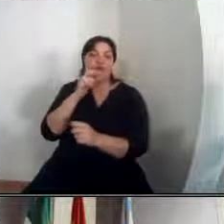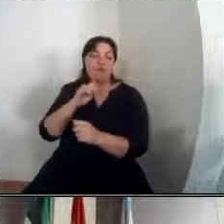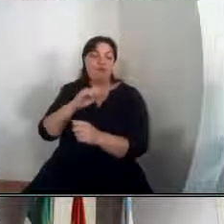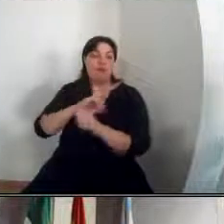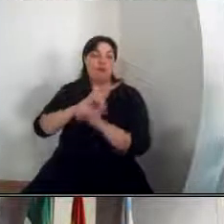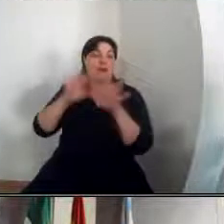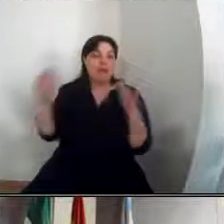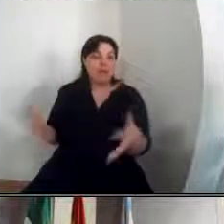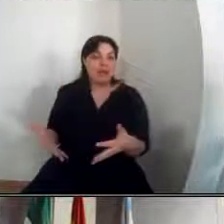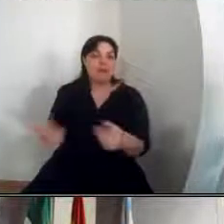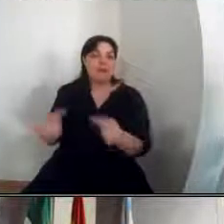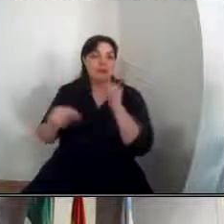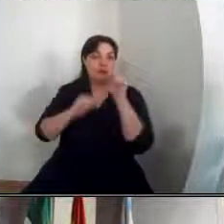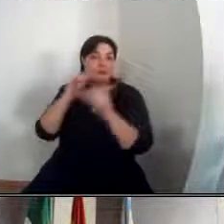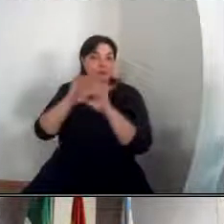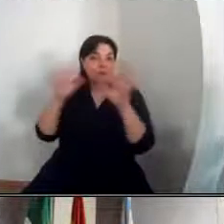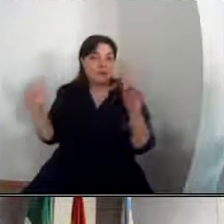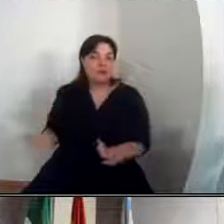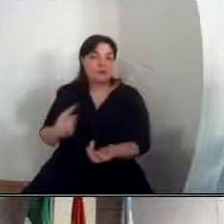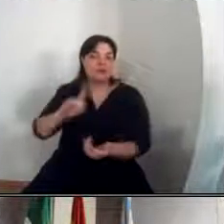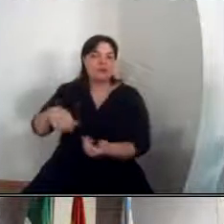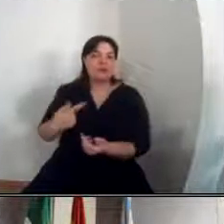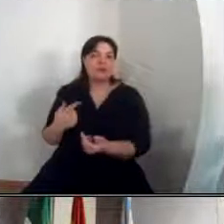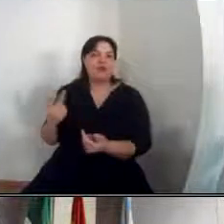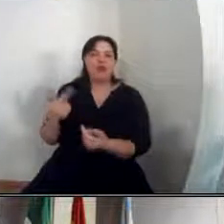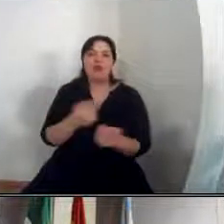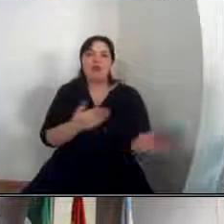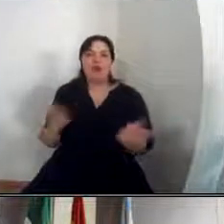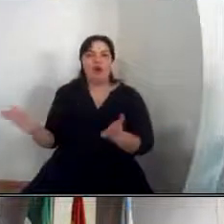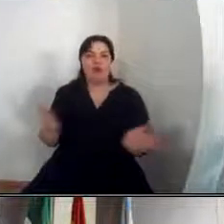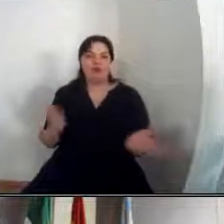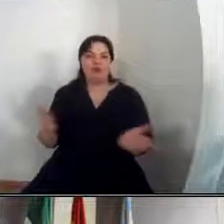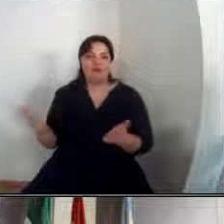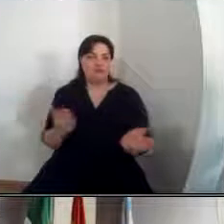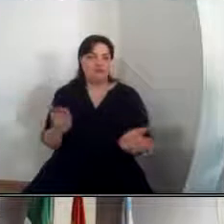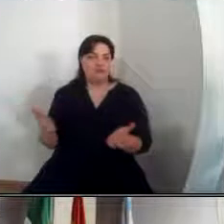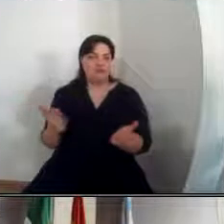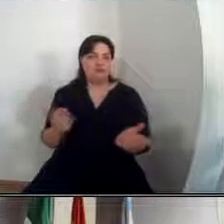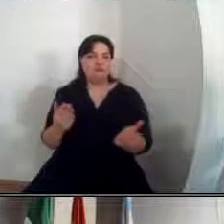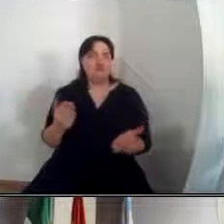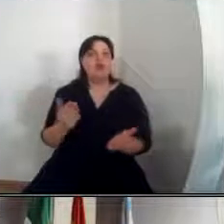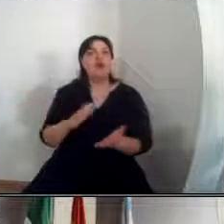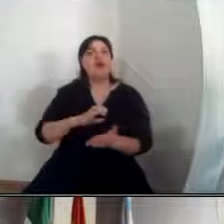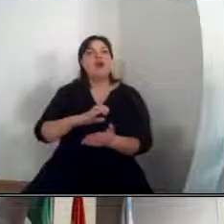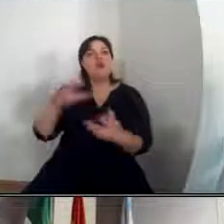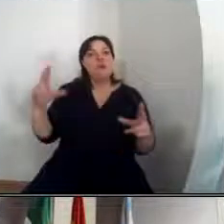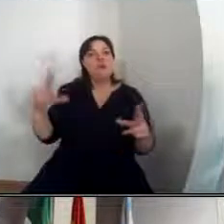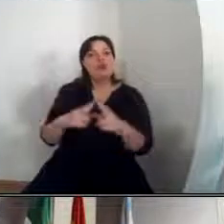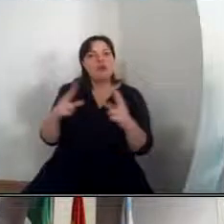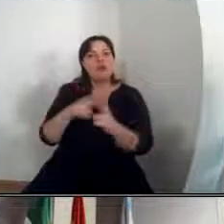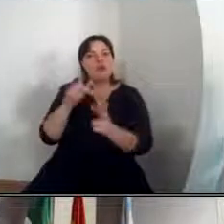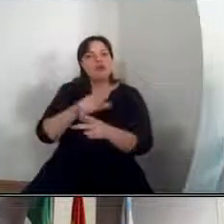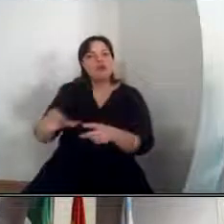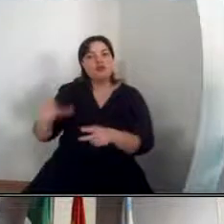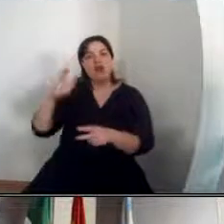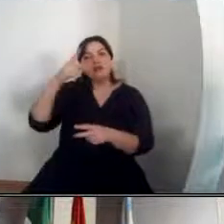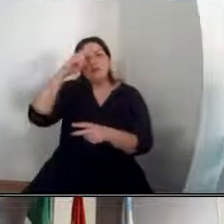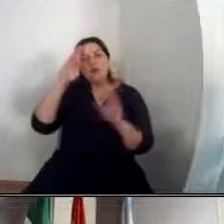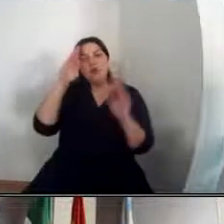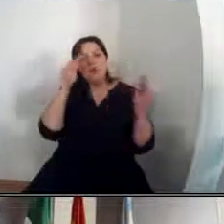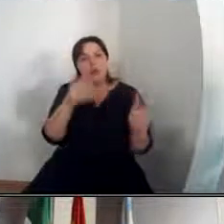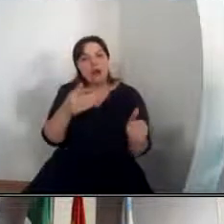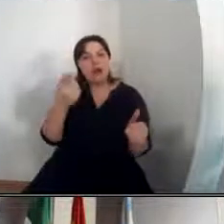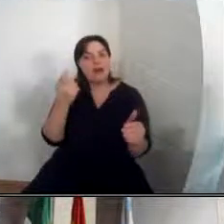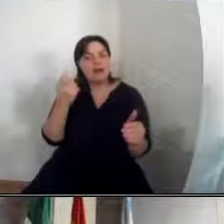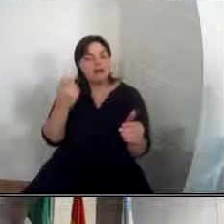cómo necesitamos también las dos partes. Necesitamos esa Europa social que se preocupe de las personas, y necesitamos